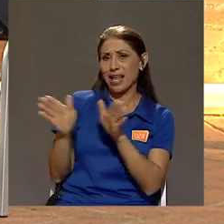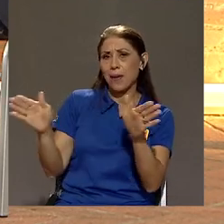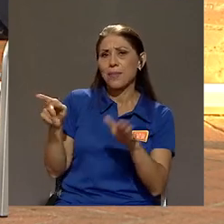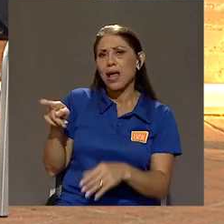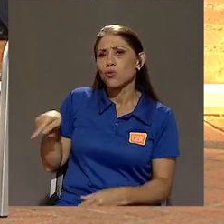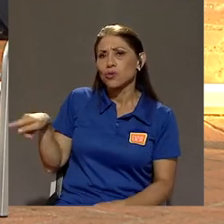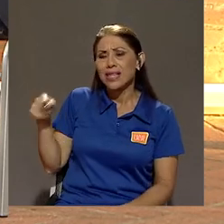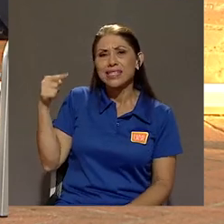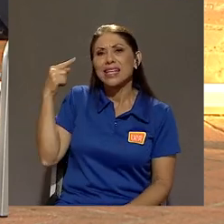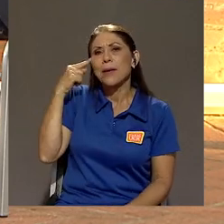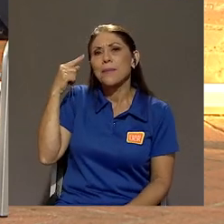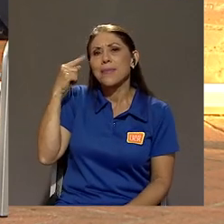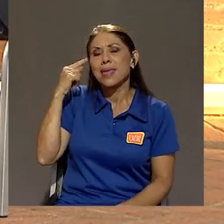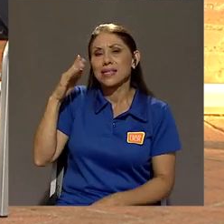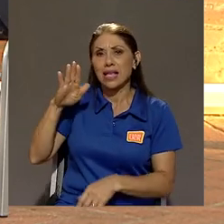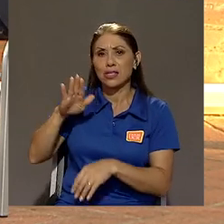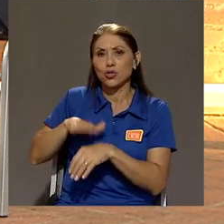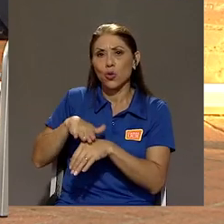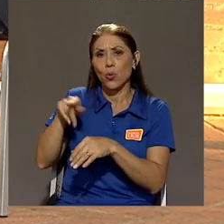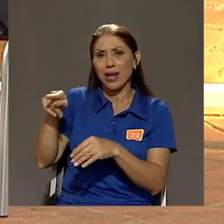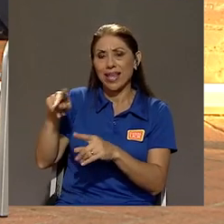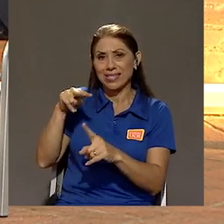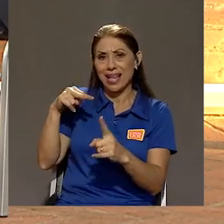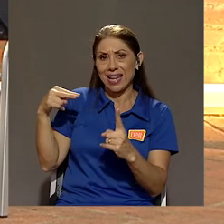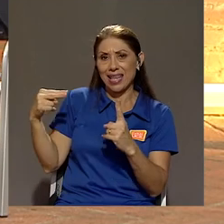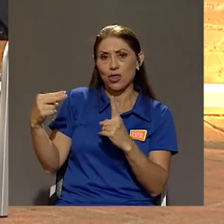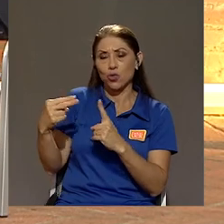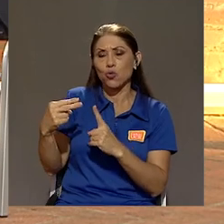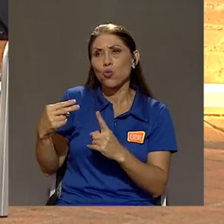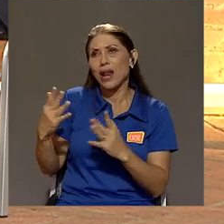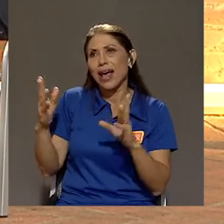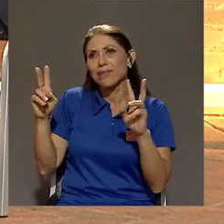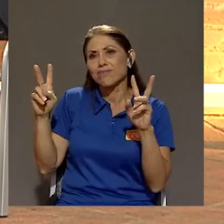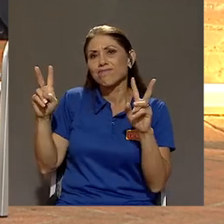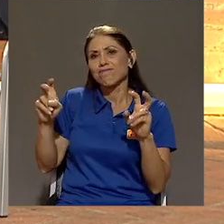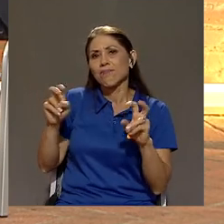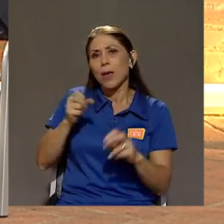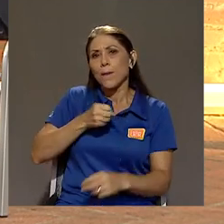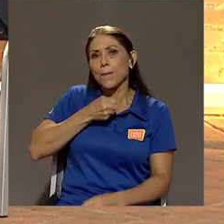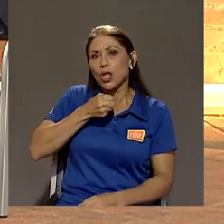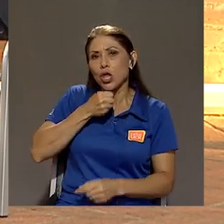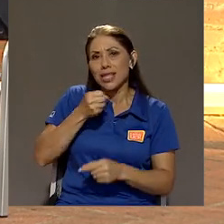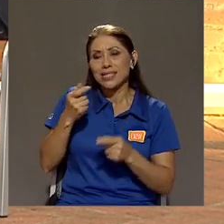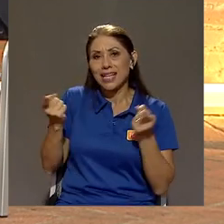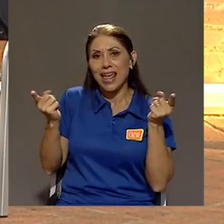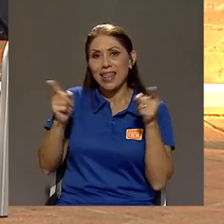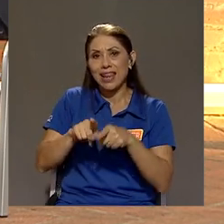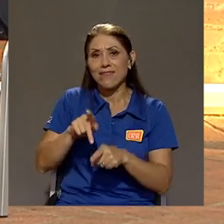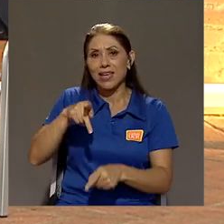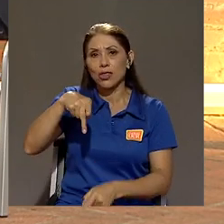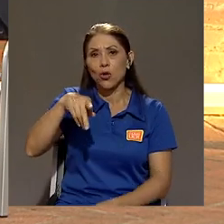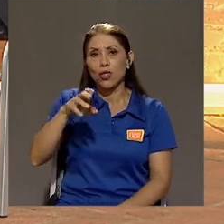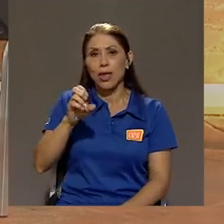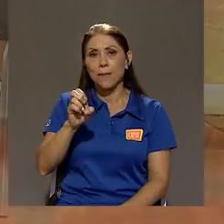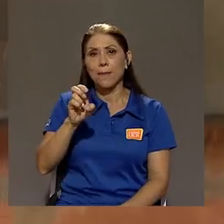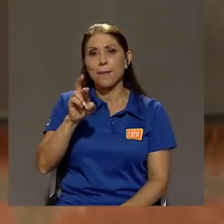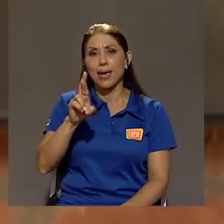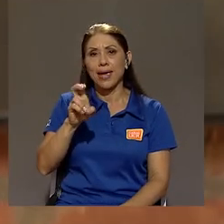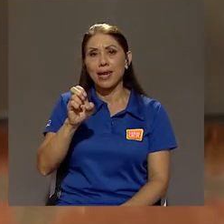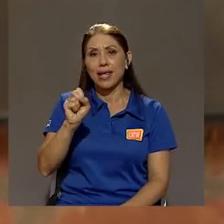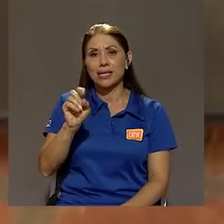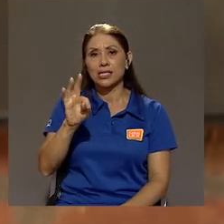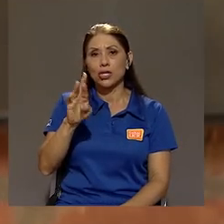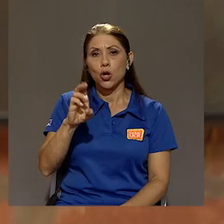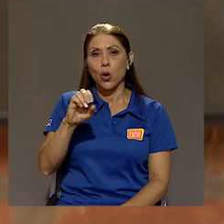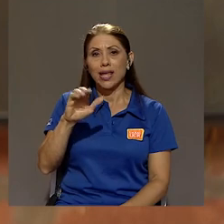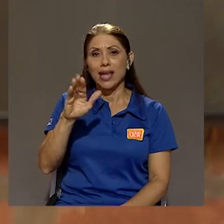¿qué piensan de esa lectura, llamémosle periodística, del efecto de la perestroika y lo